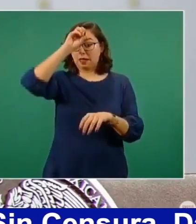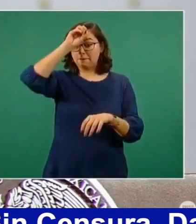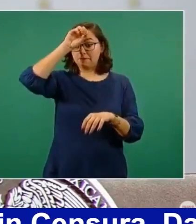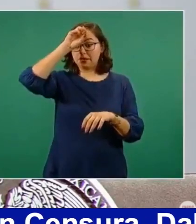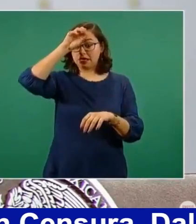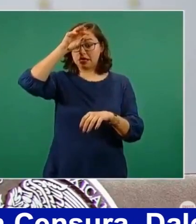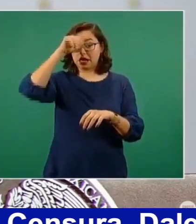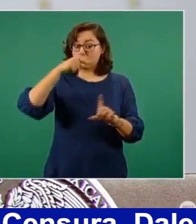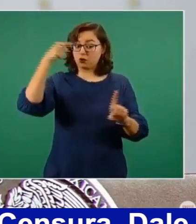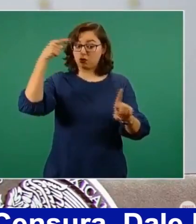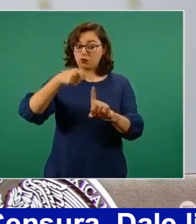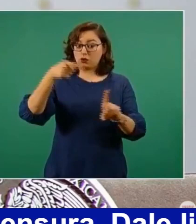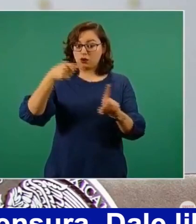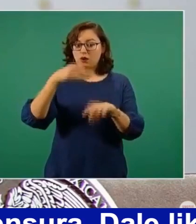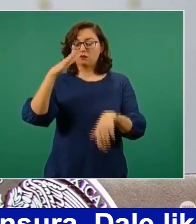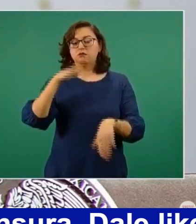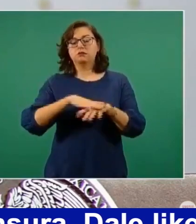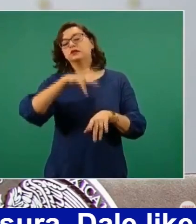18,557 pesos,